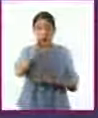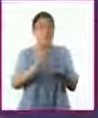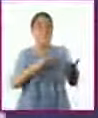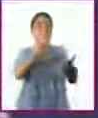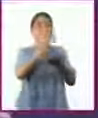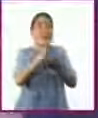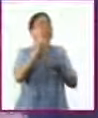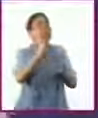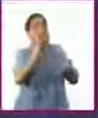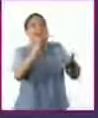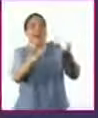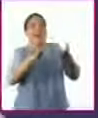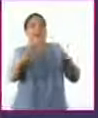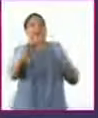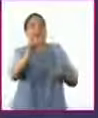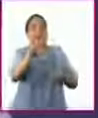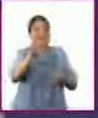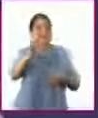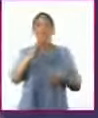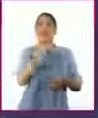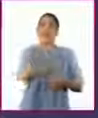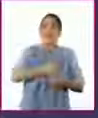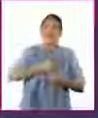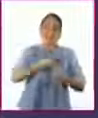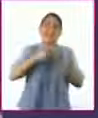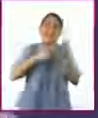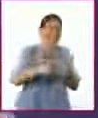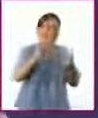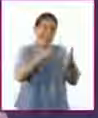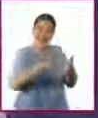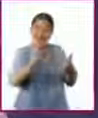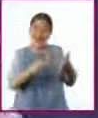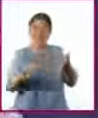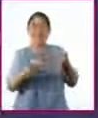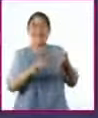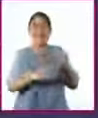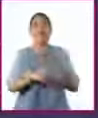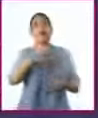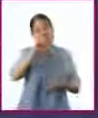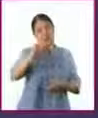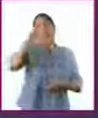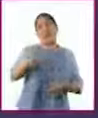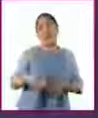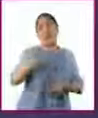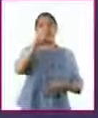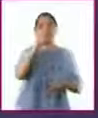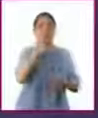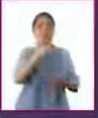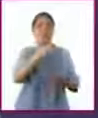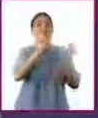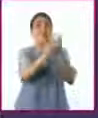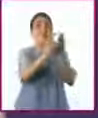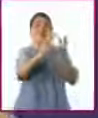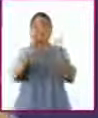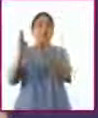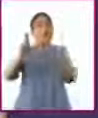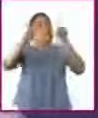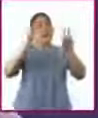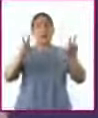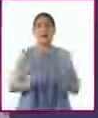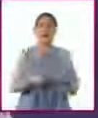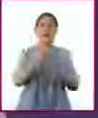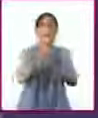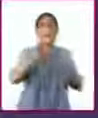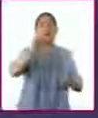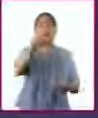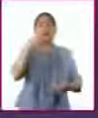lectura de esas que no pueden dejar de leer? Es cierto que en las bibliotecas hay lecturas de cualquier tema que ustedes